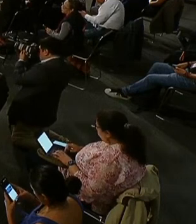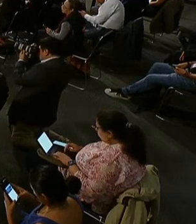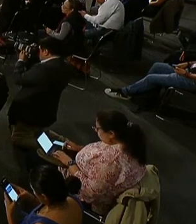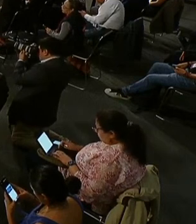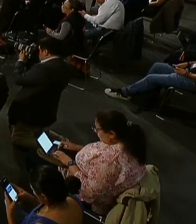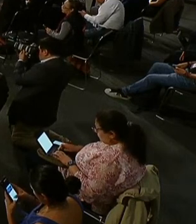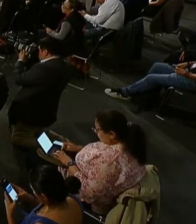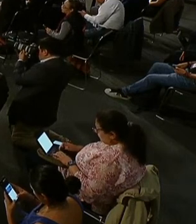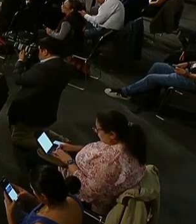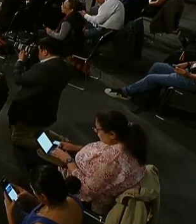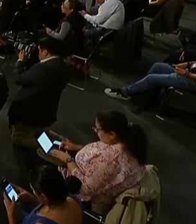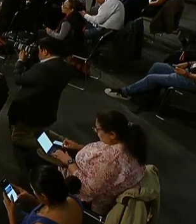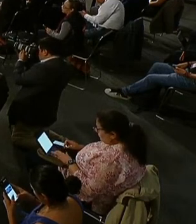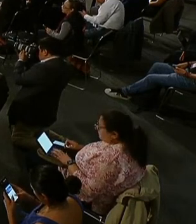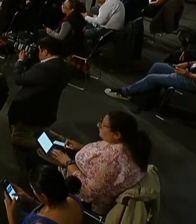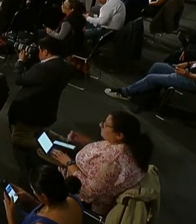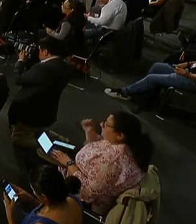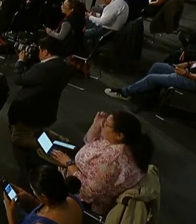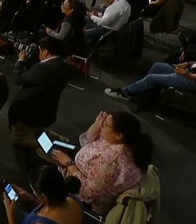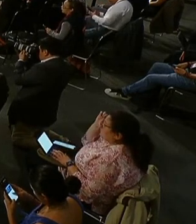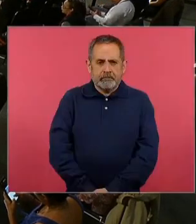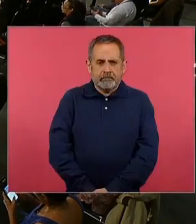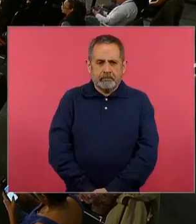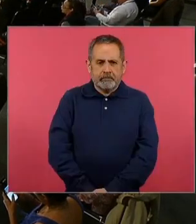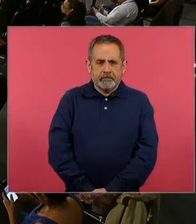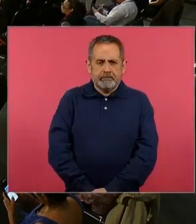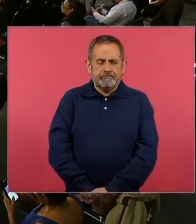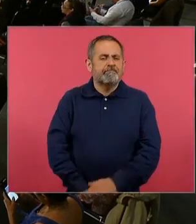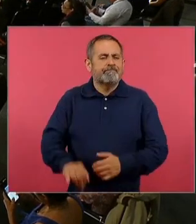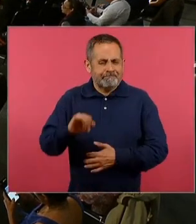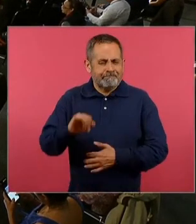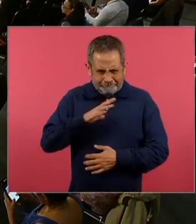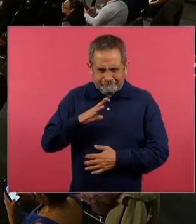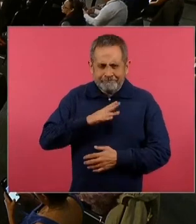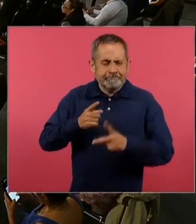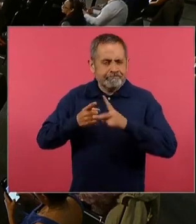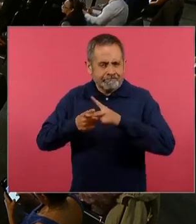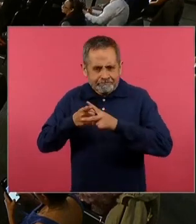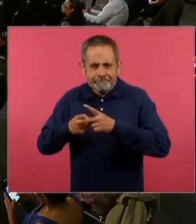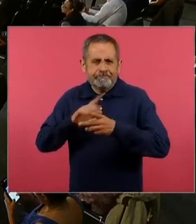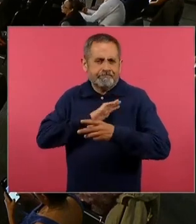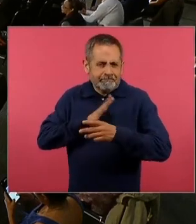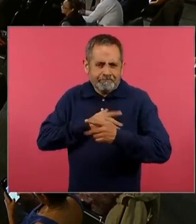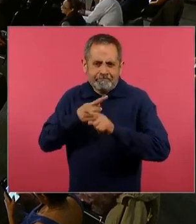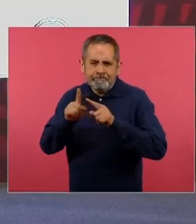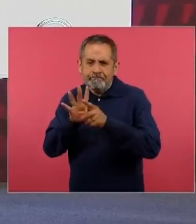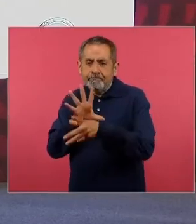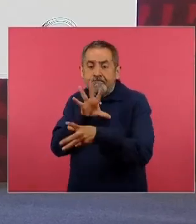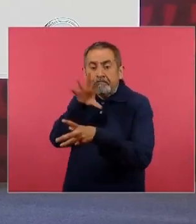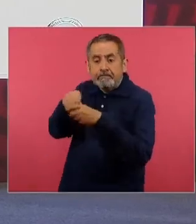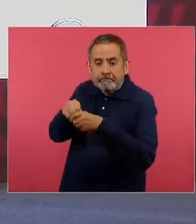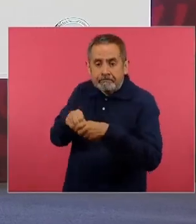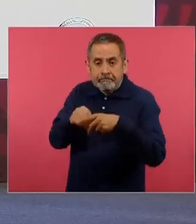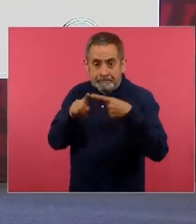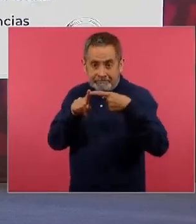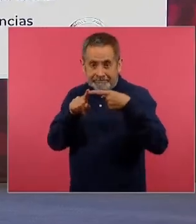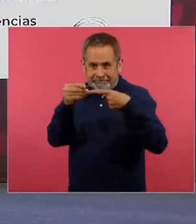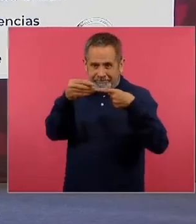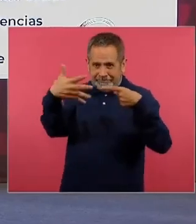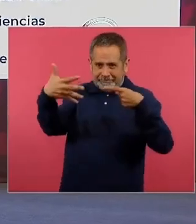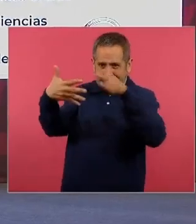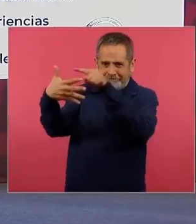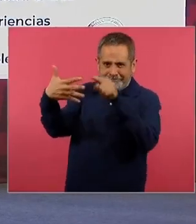a verlo de manera global. Sí existen las asignaturas, pero dentro de estos campos formativos. Y